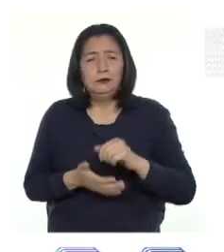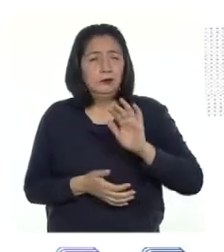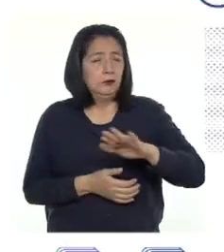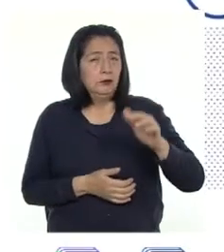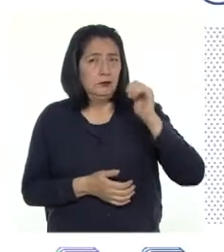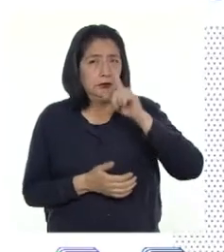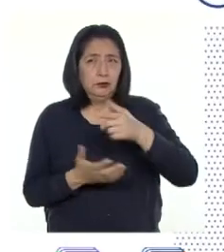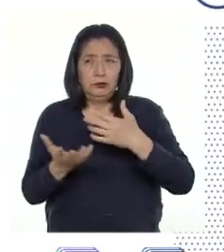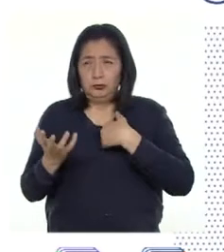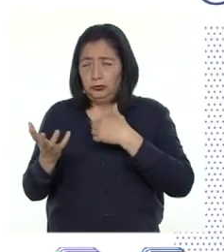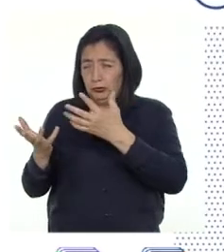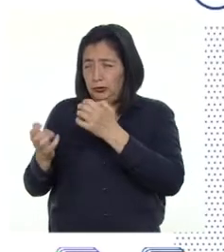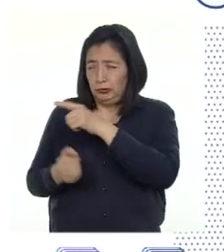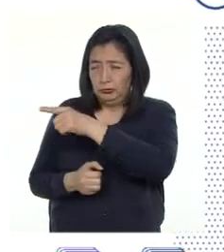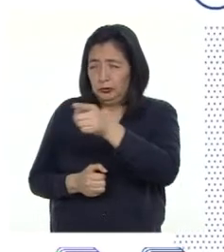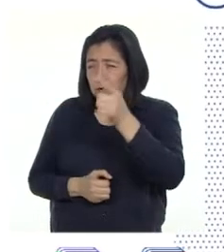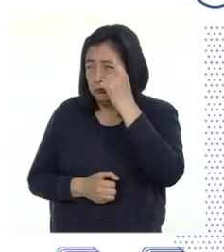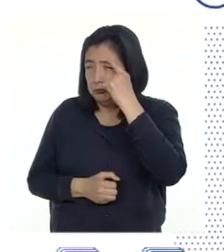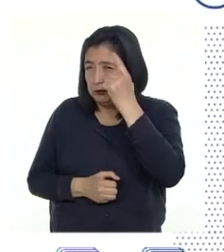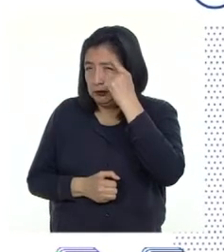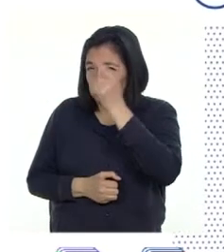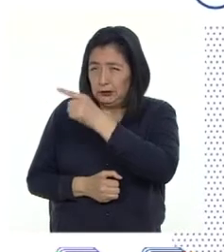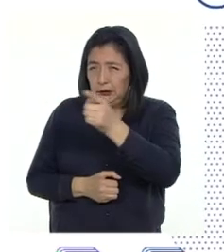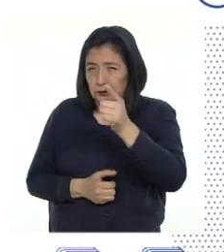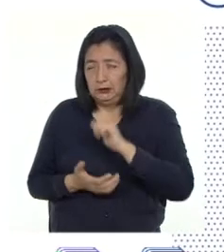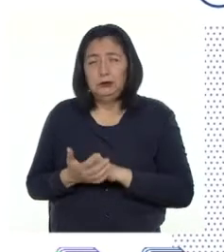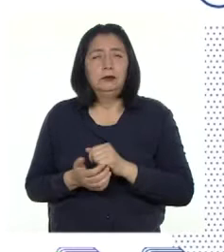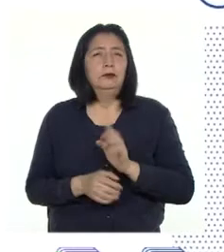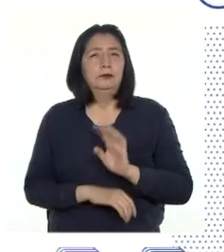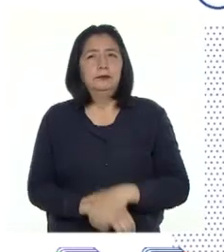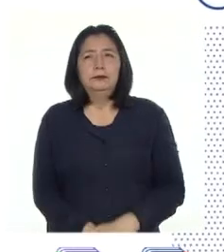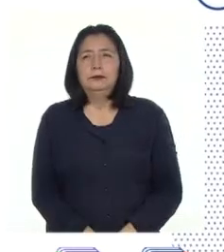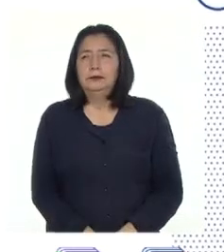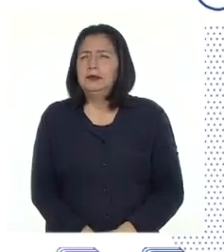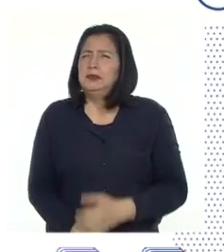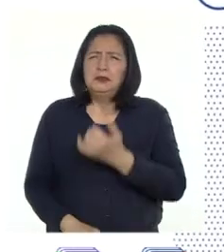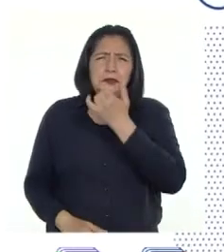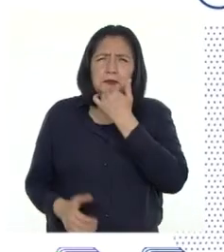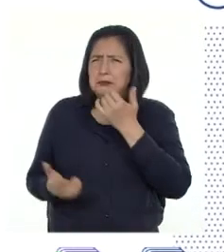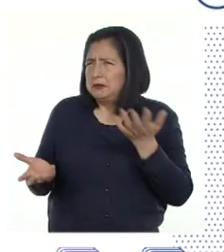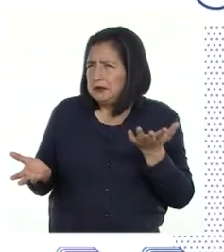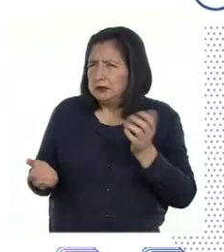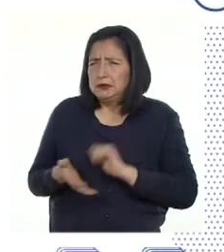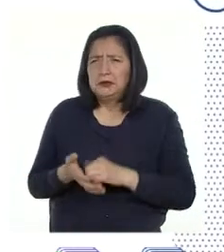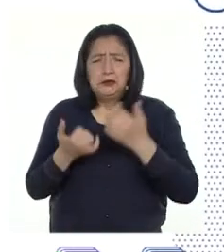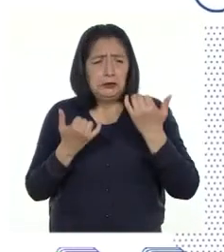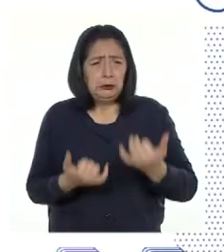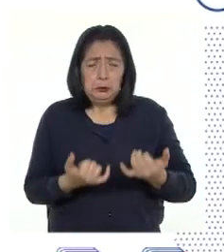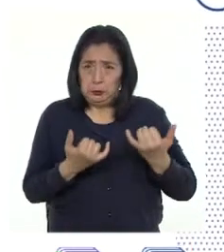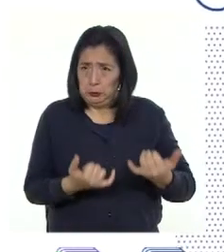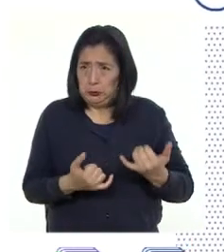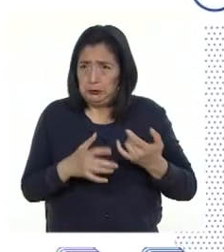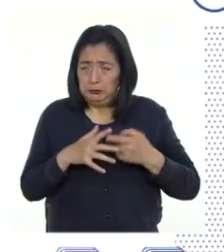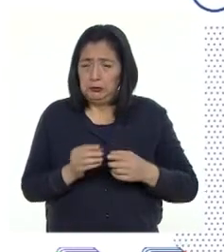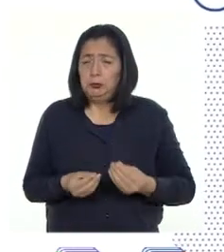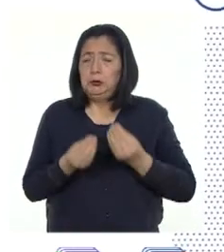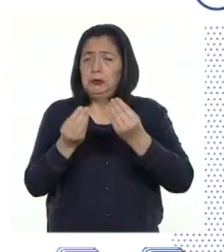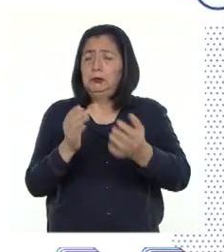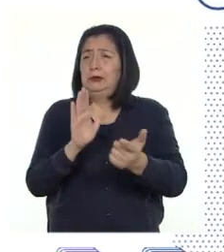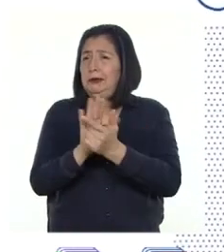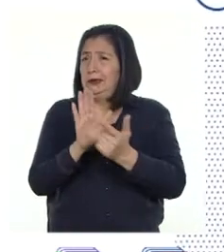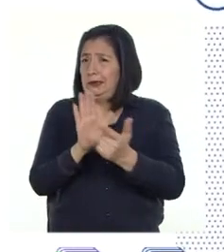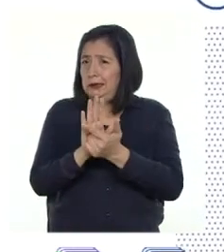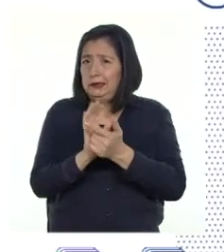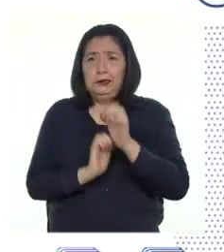chicos, quiero que piensen muy detenidamente lo siguiente. ¿Qué pasaría si a partir de ahora se diera una norma